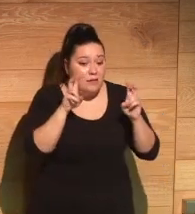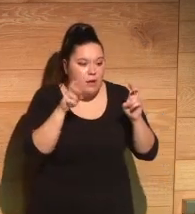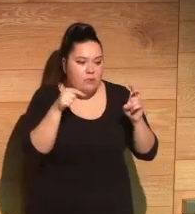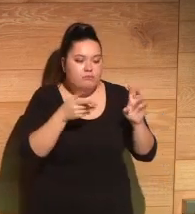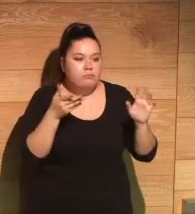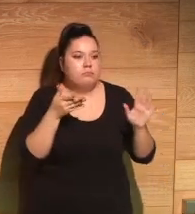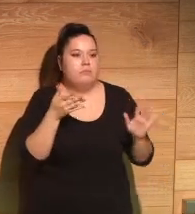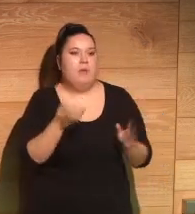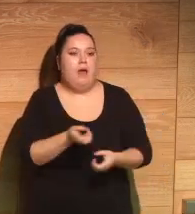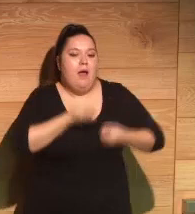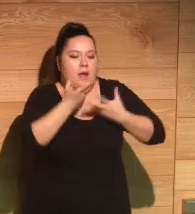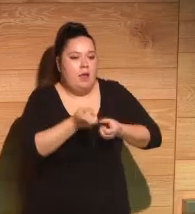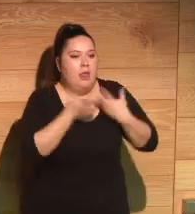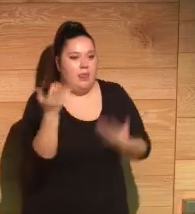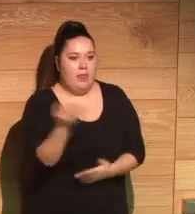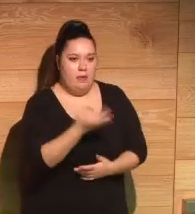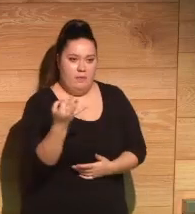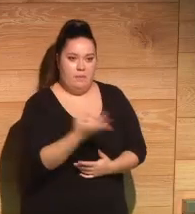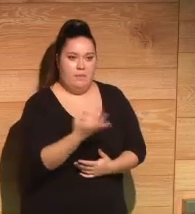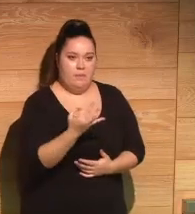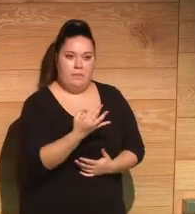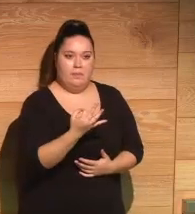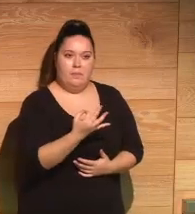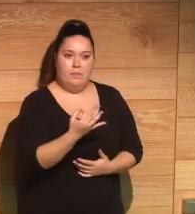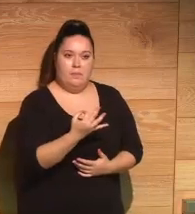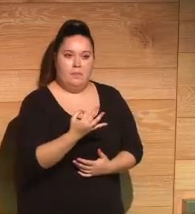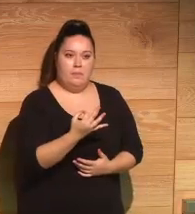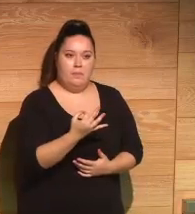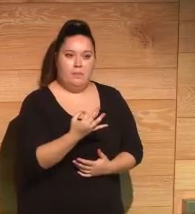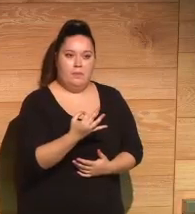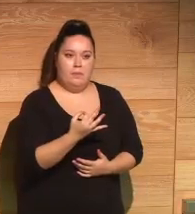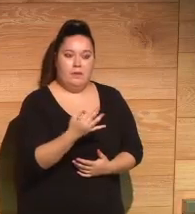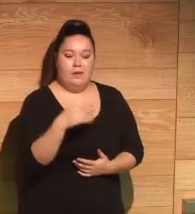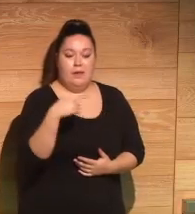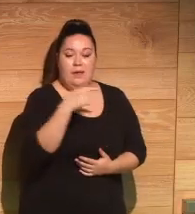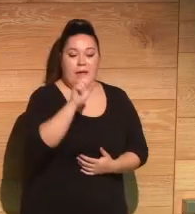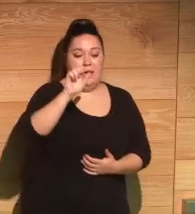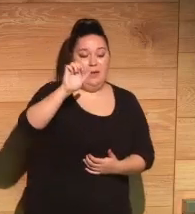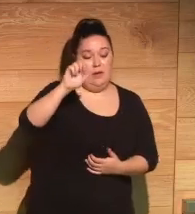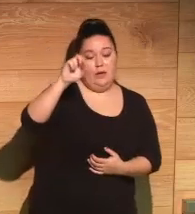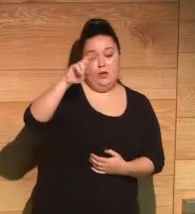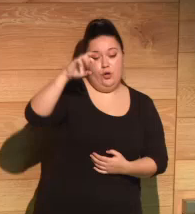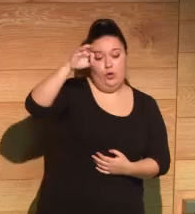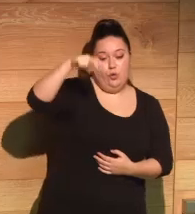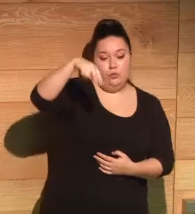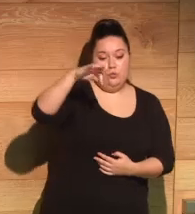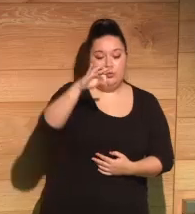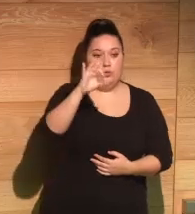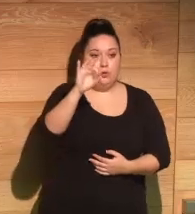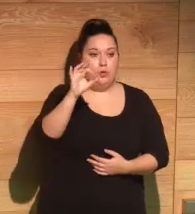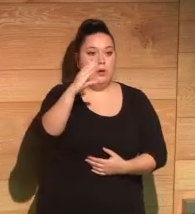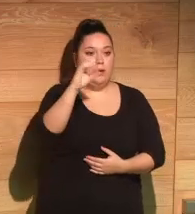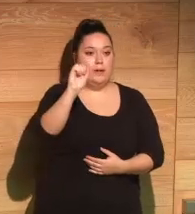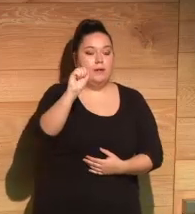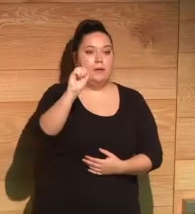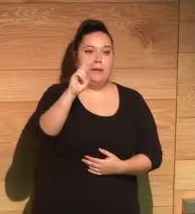hablar, nadie lo habla, pero hay que hablar de la gerontocracia en ciertas formas que todavía existen